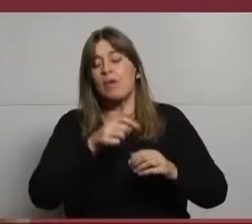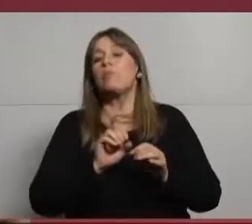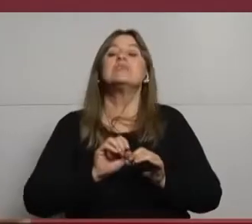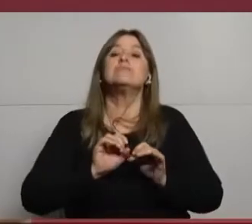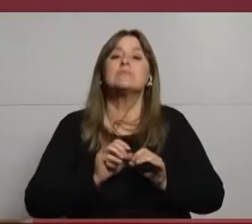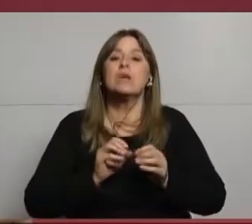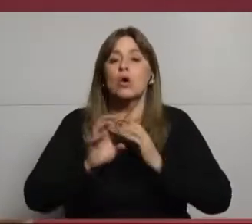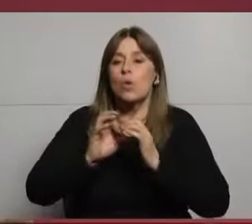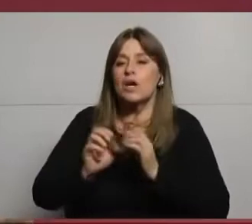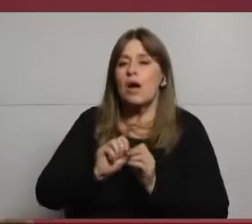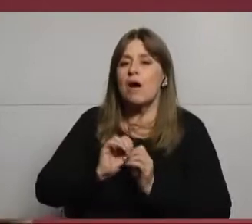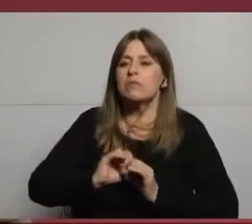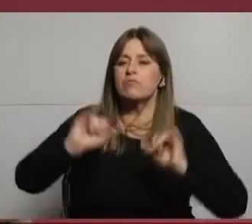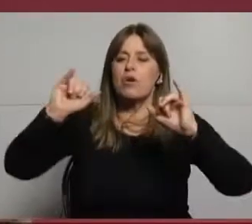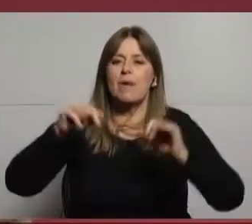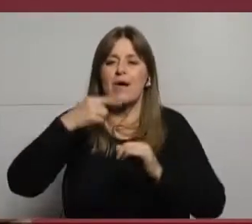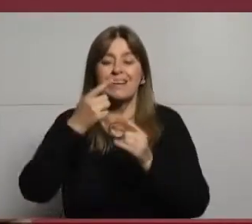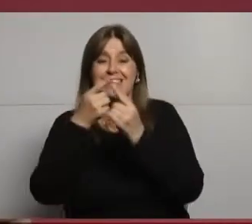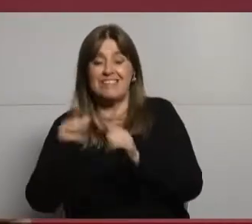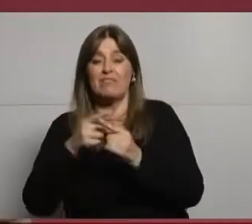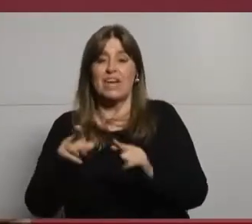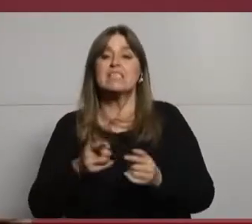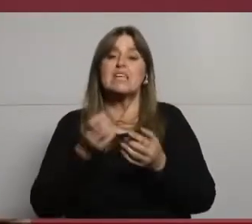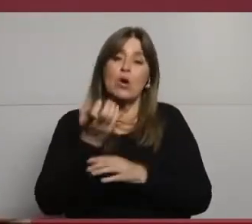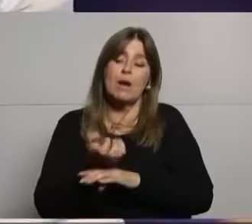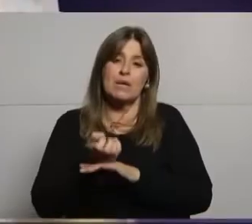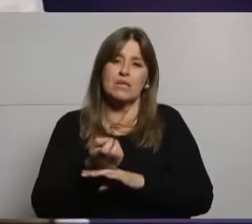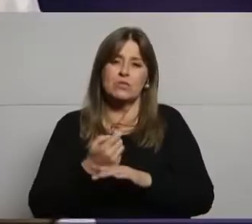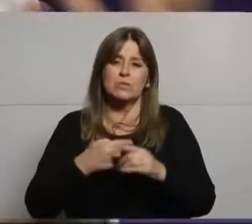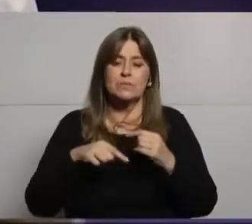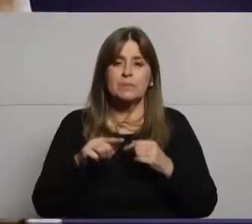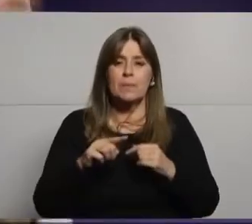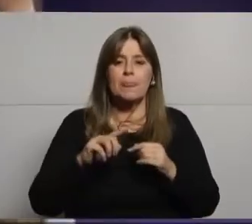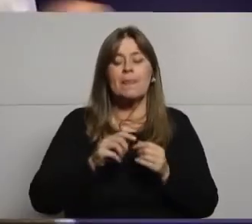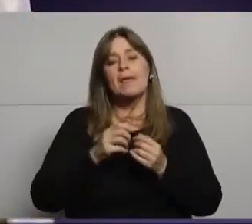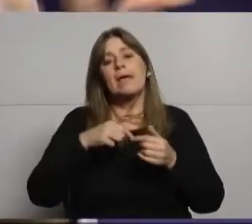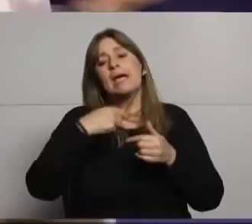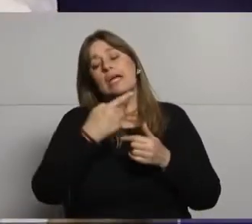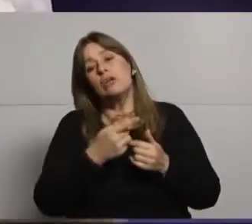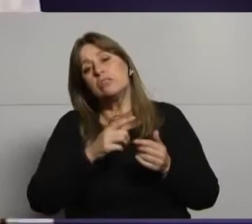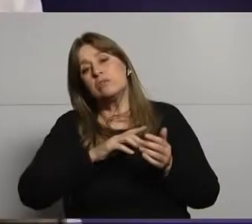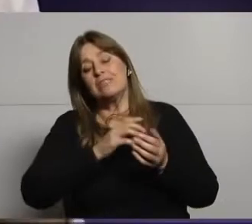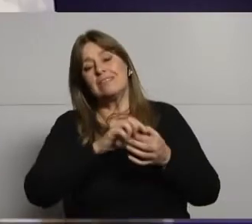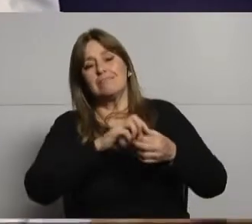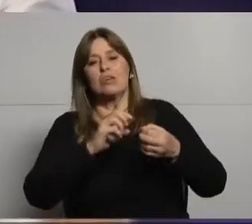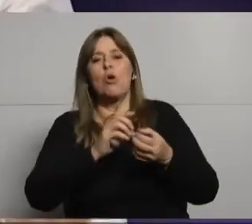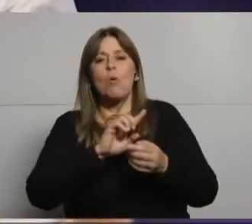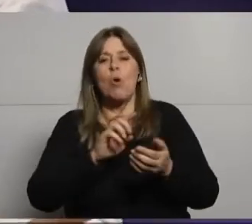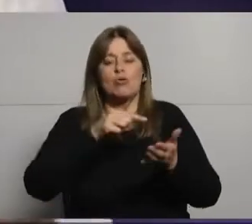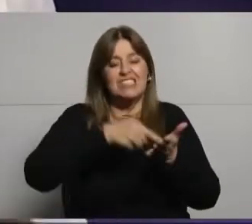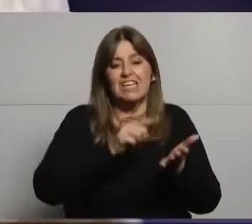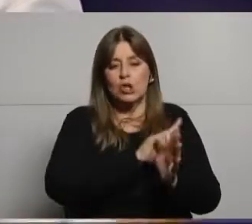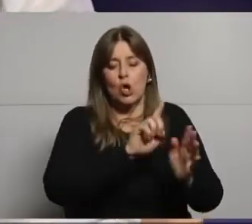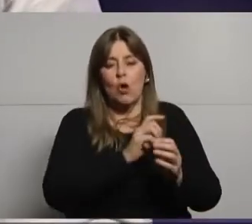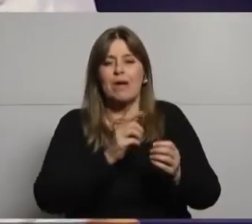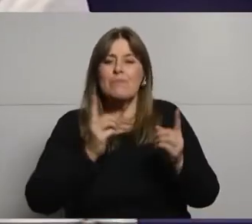Exacto, una de las grandes diferencias con esa aplicación. El otro esquema es el esquema descentralizado, que nos